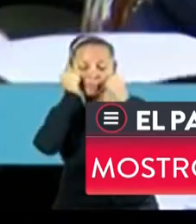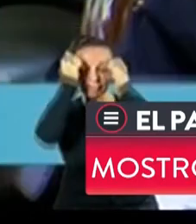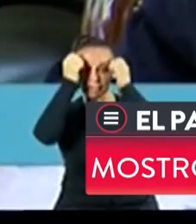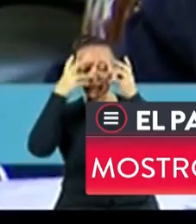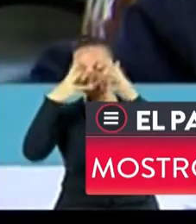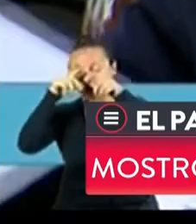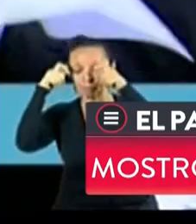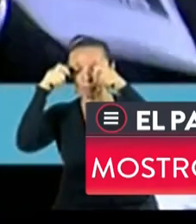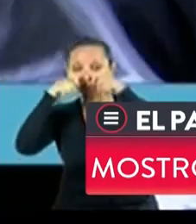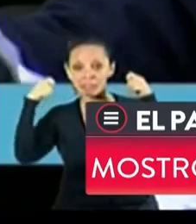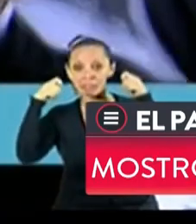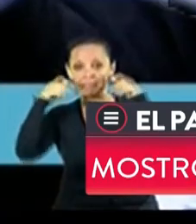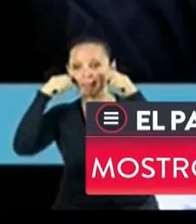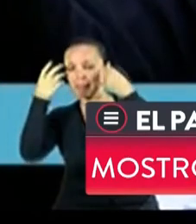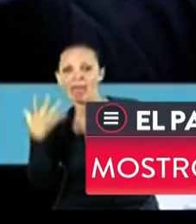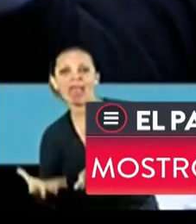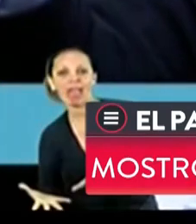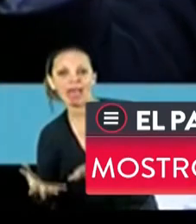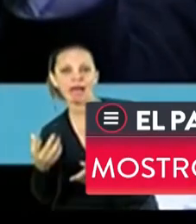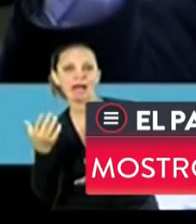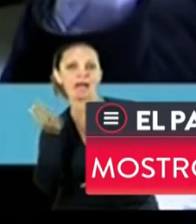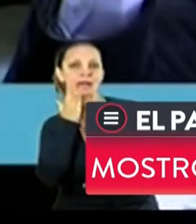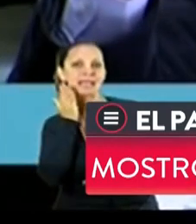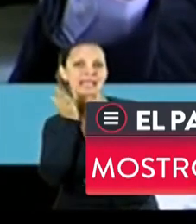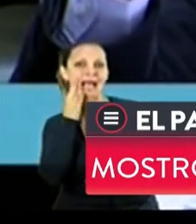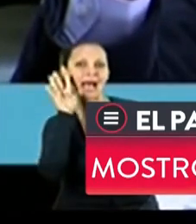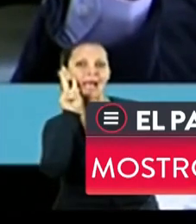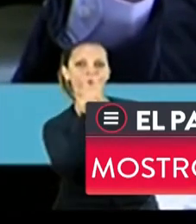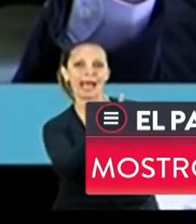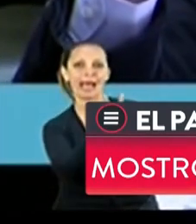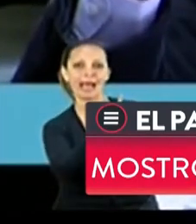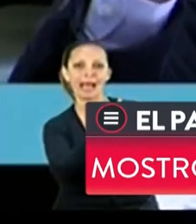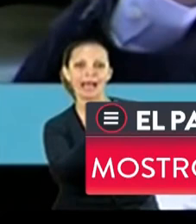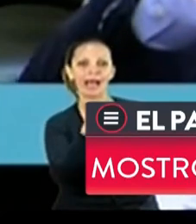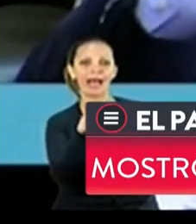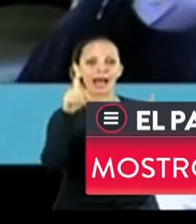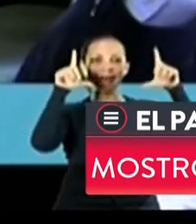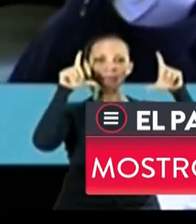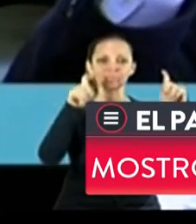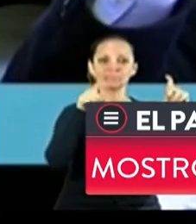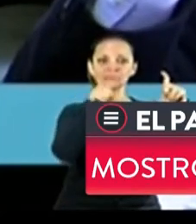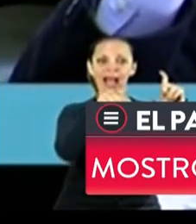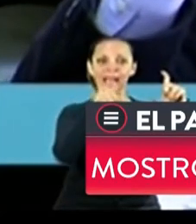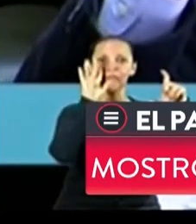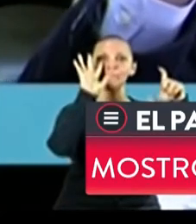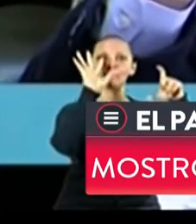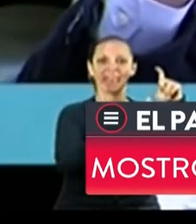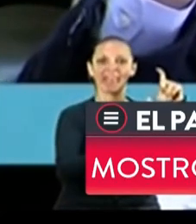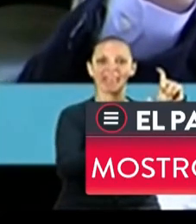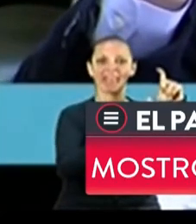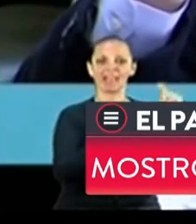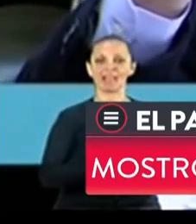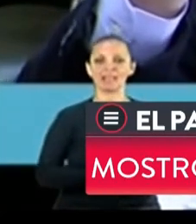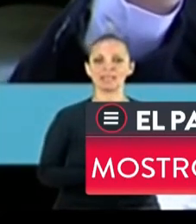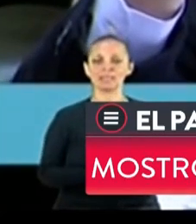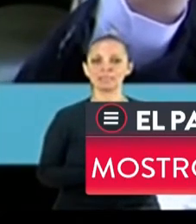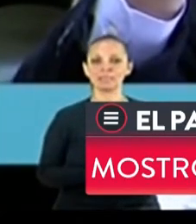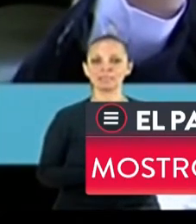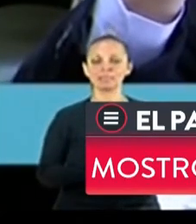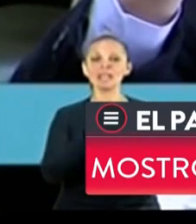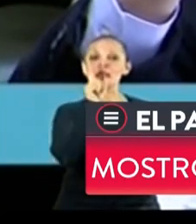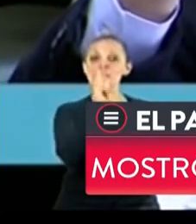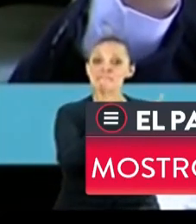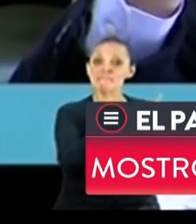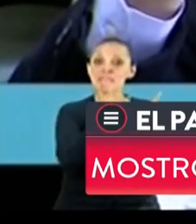promoción 189 de la Policía Federal Argentina, que ahora, según él, presta servicios en